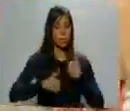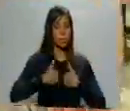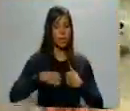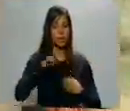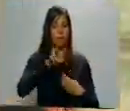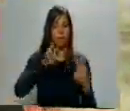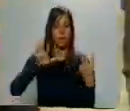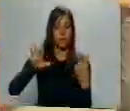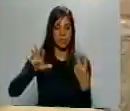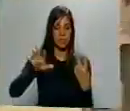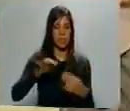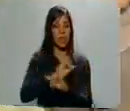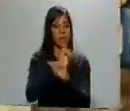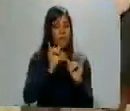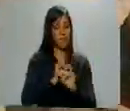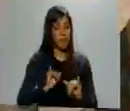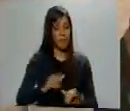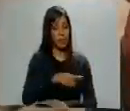¡Feliz Navidad para todos!